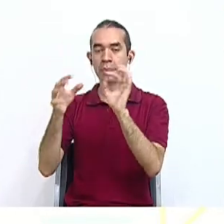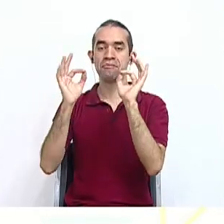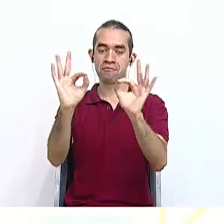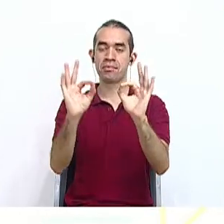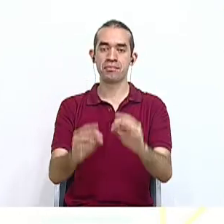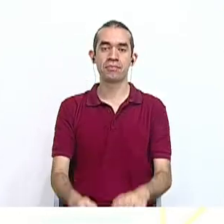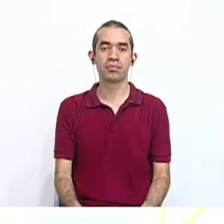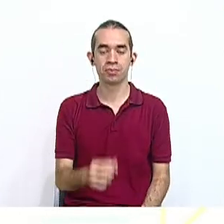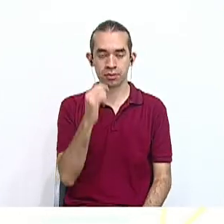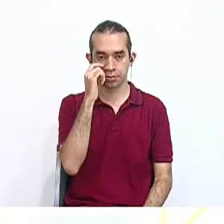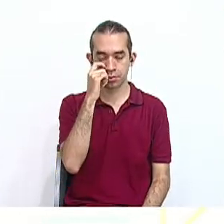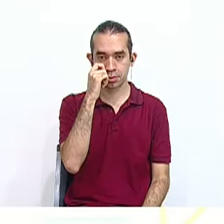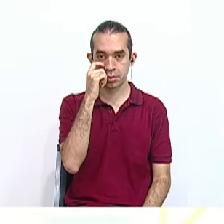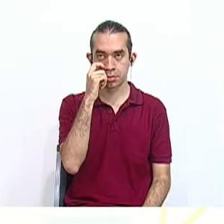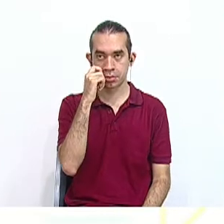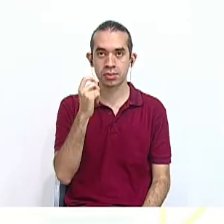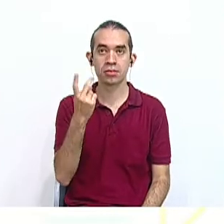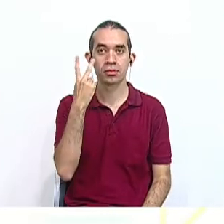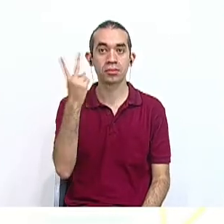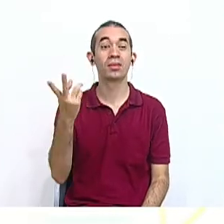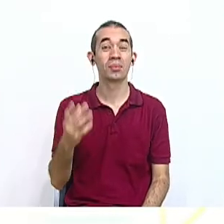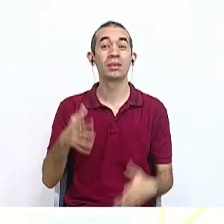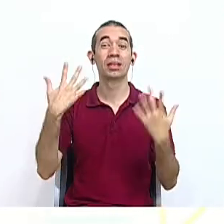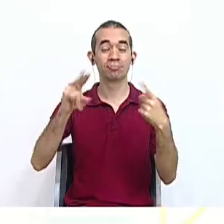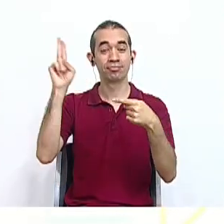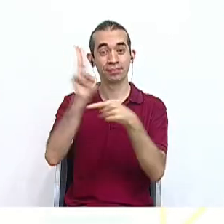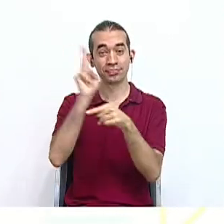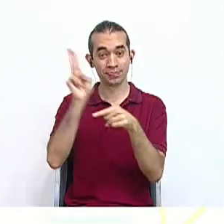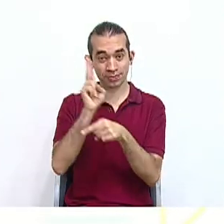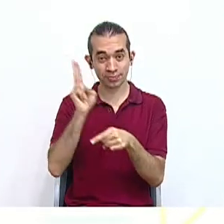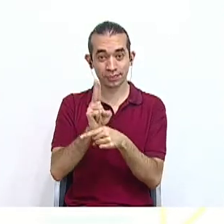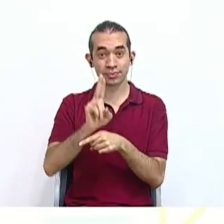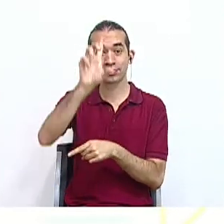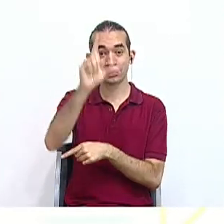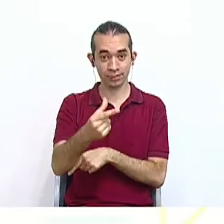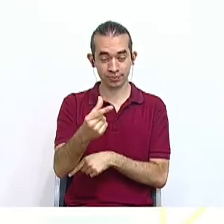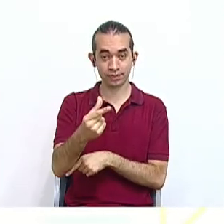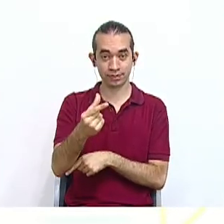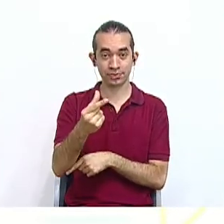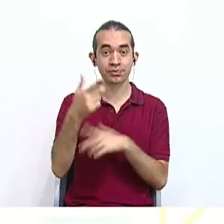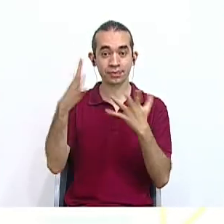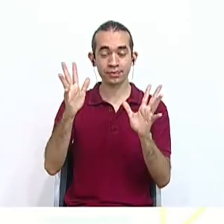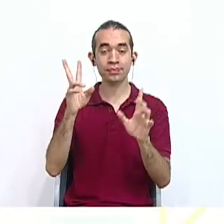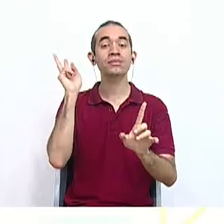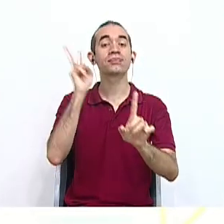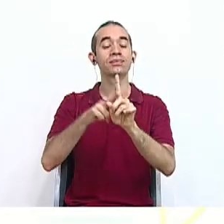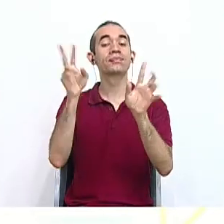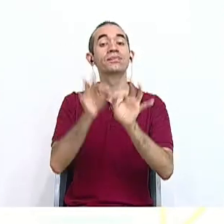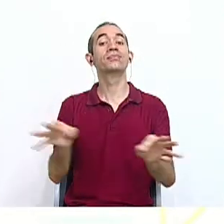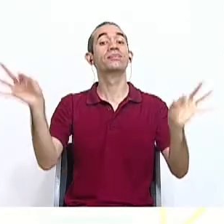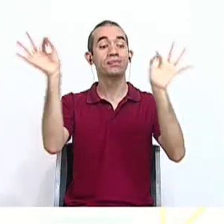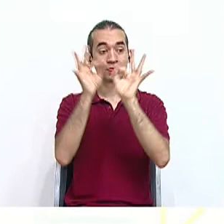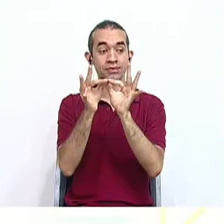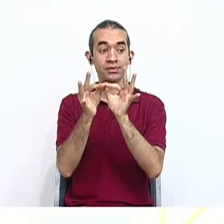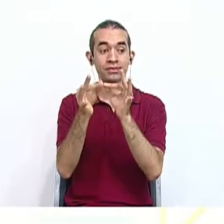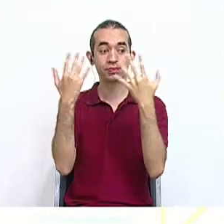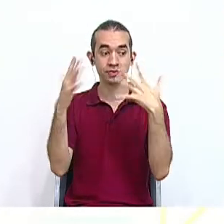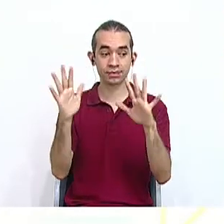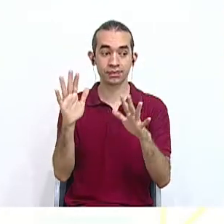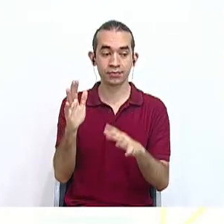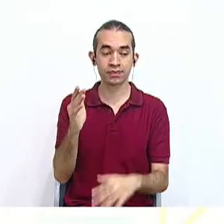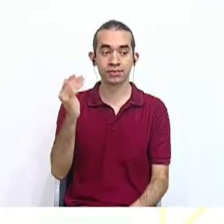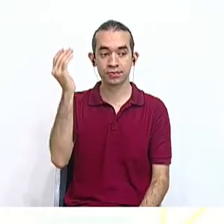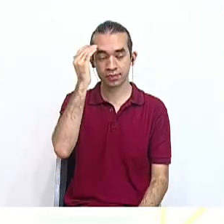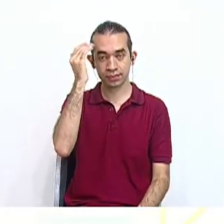bien. Observen cómo hemos utilizado los logaritmos y qué importante ha sido conocer